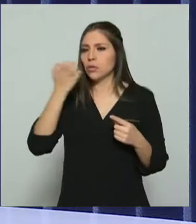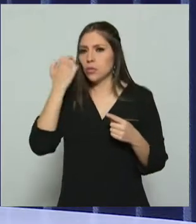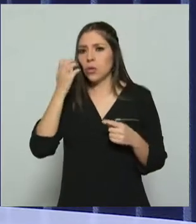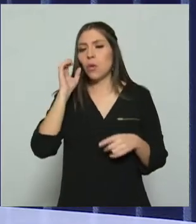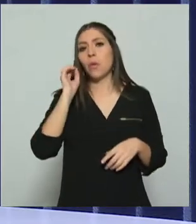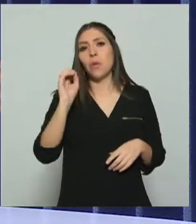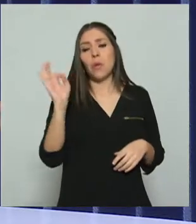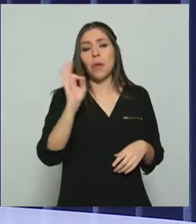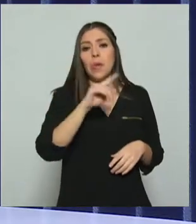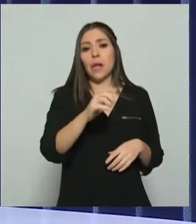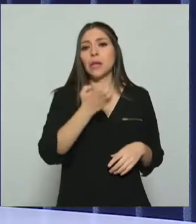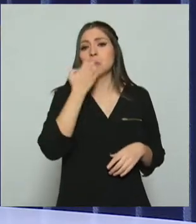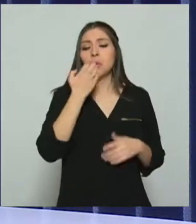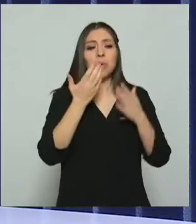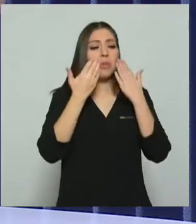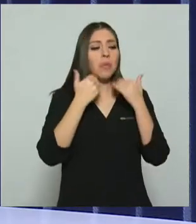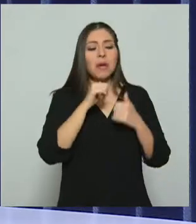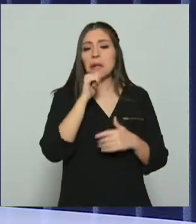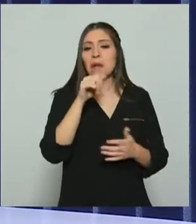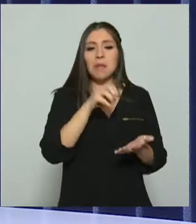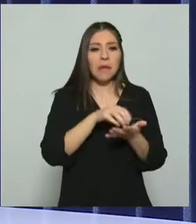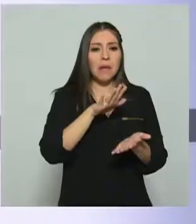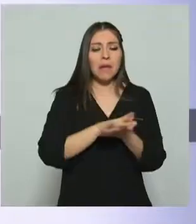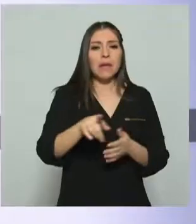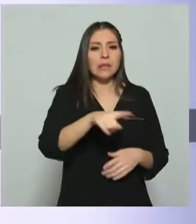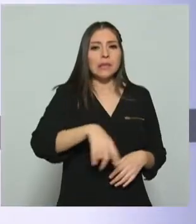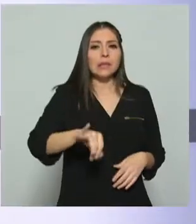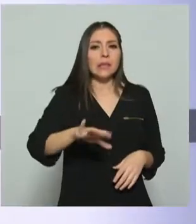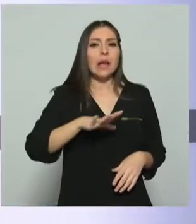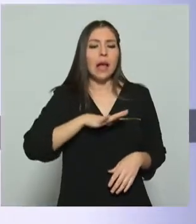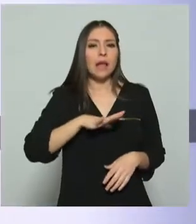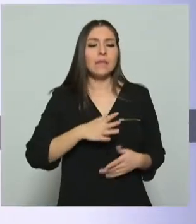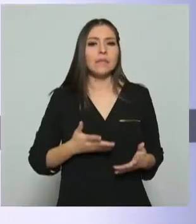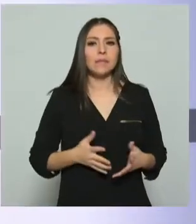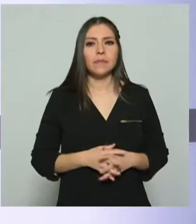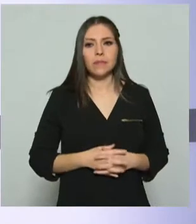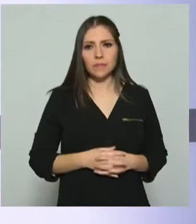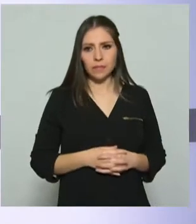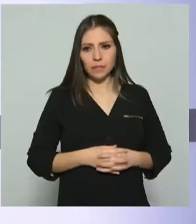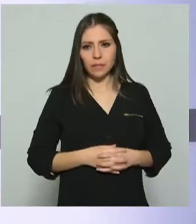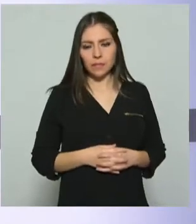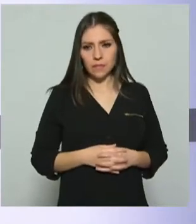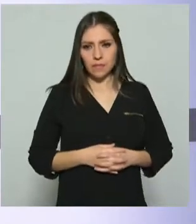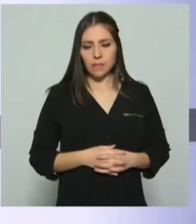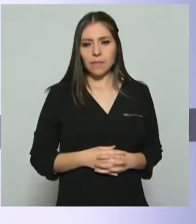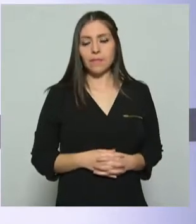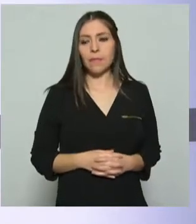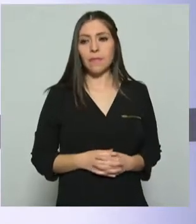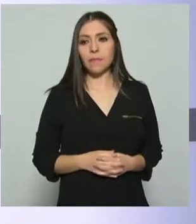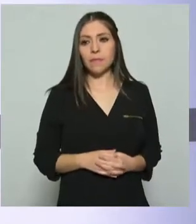la universidad no tienen ningún caso registrado, pero ustedes sí. En efecto, la universidad no tiene